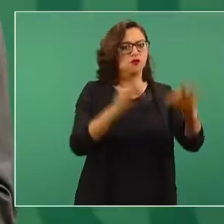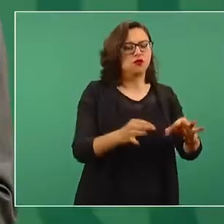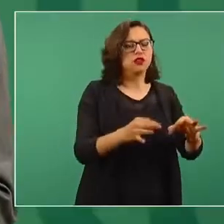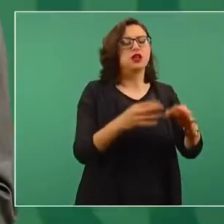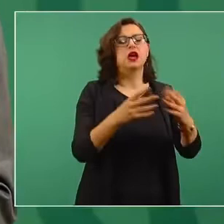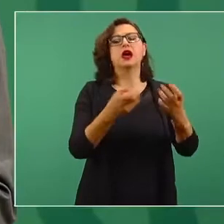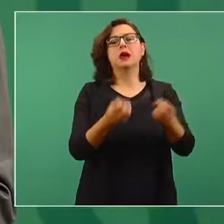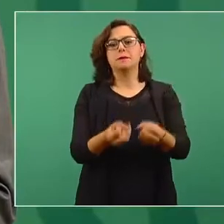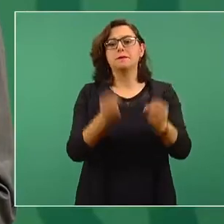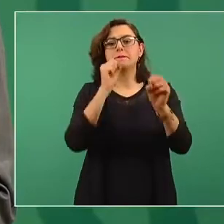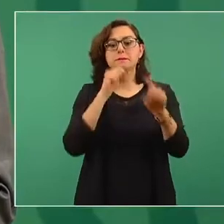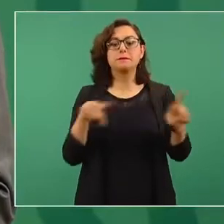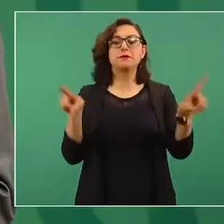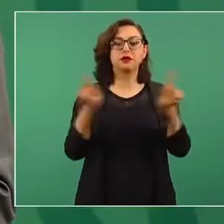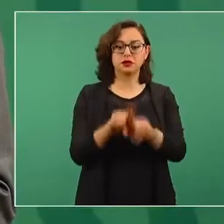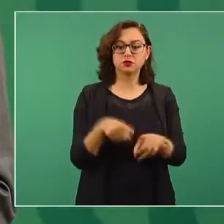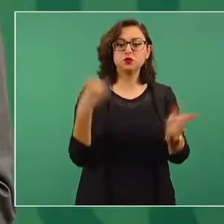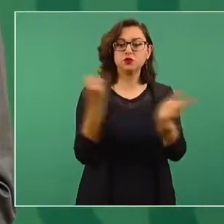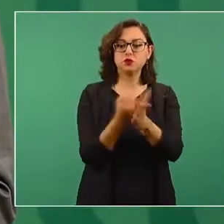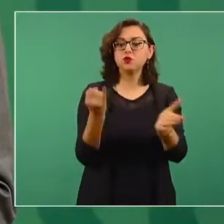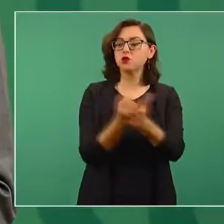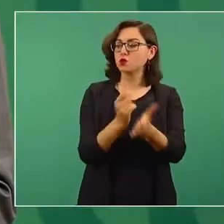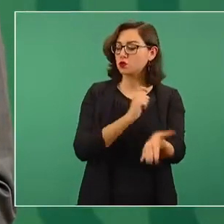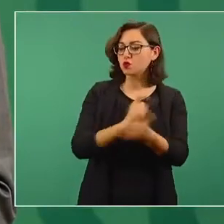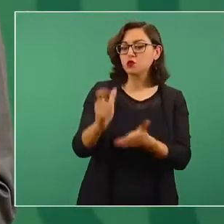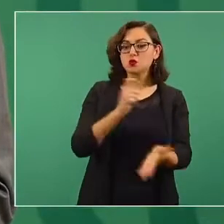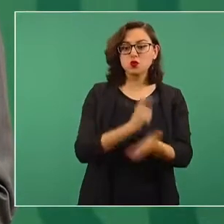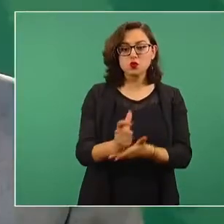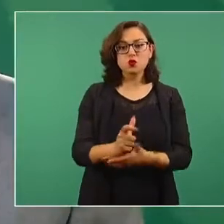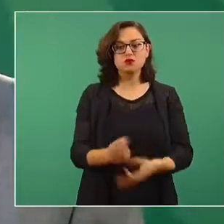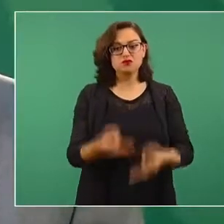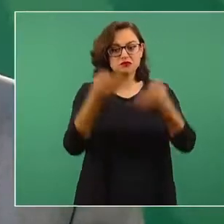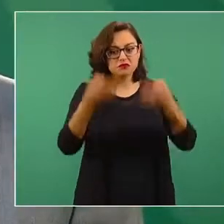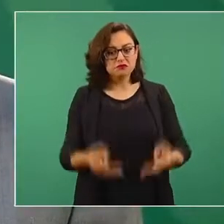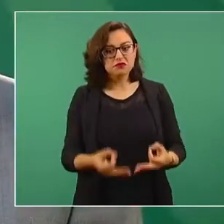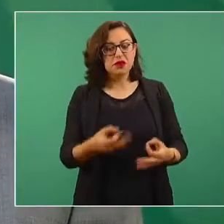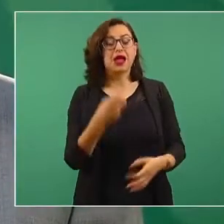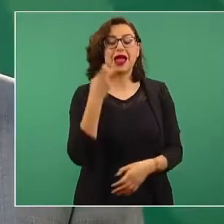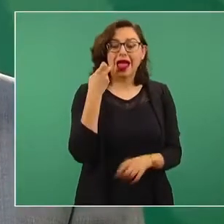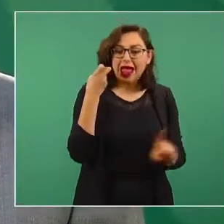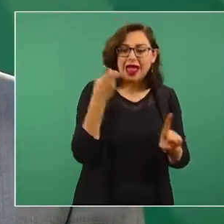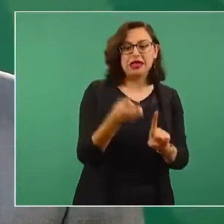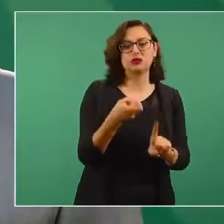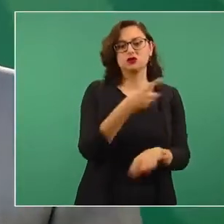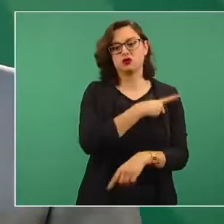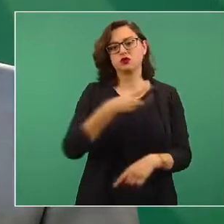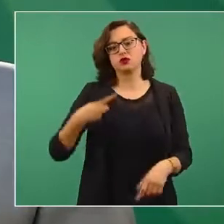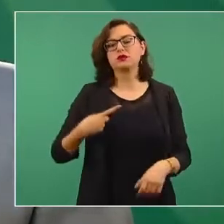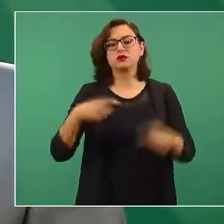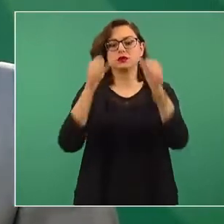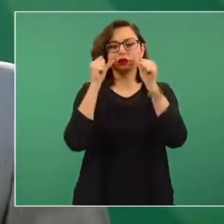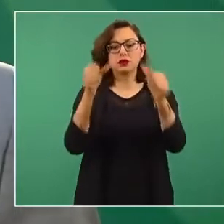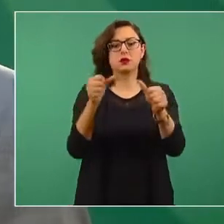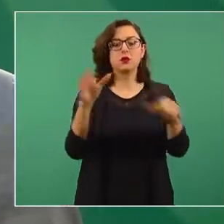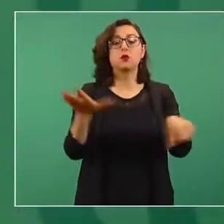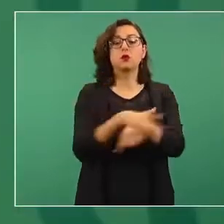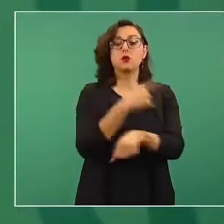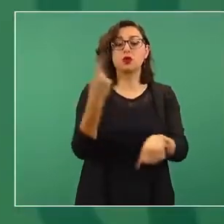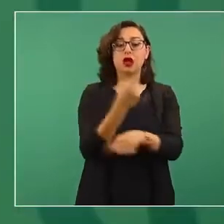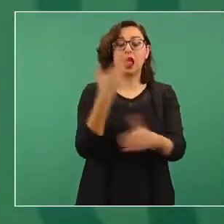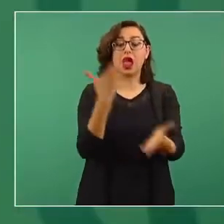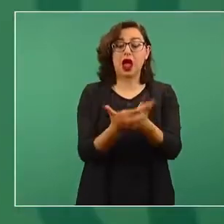pago de impuestos, porque en la actualidad hay muchos